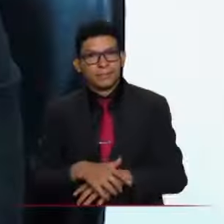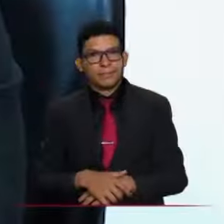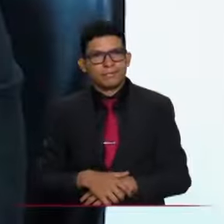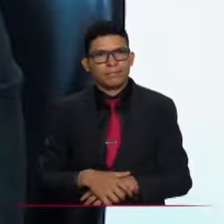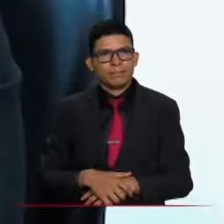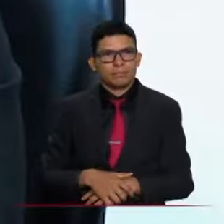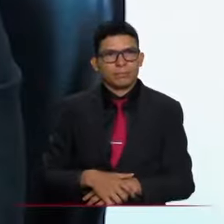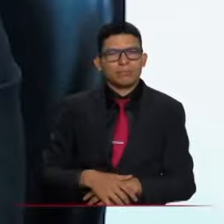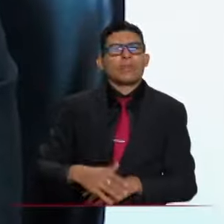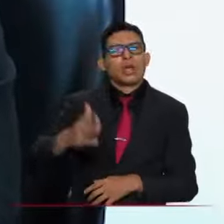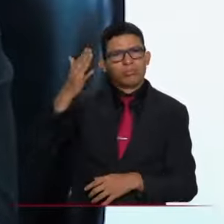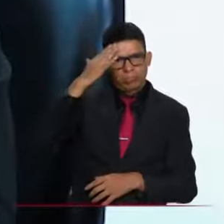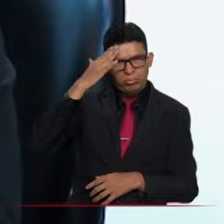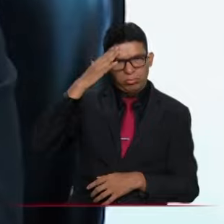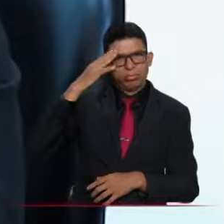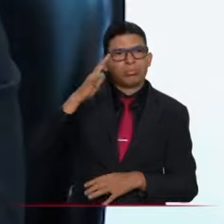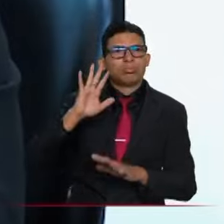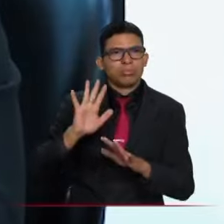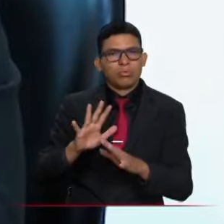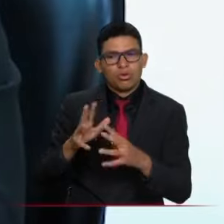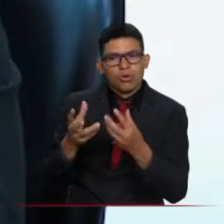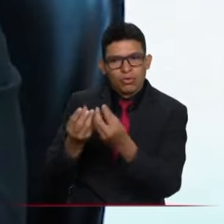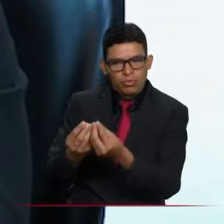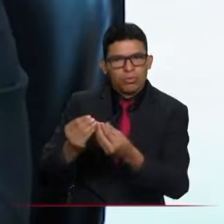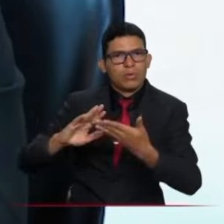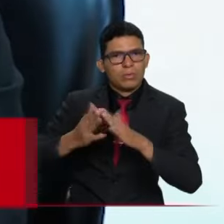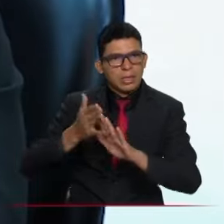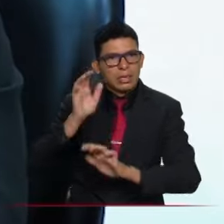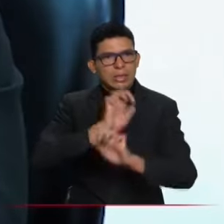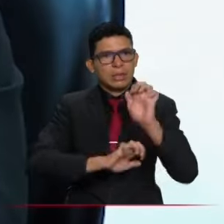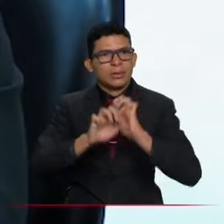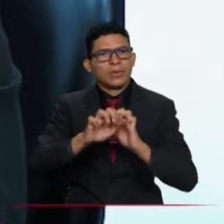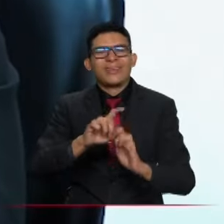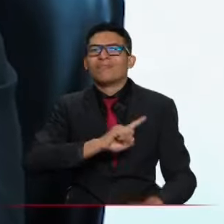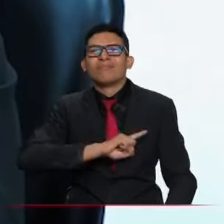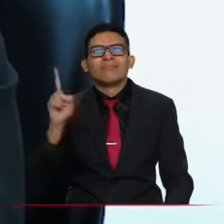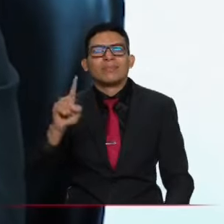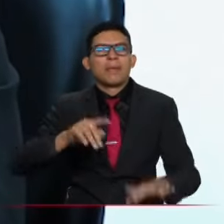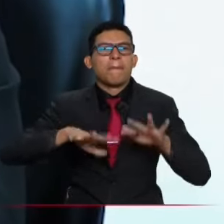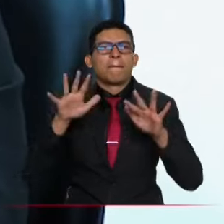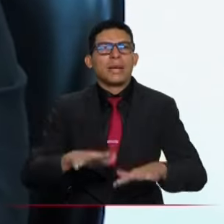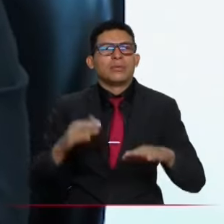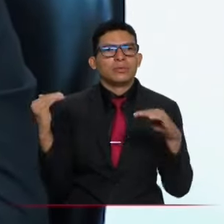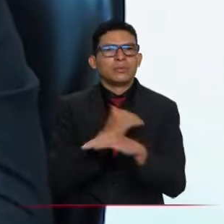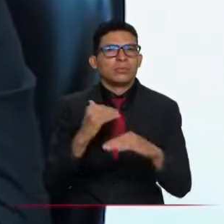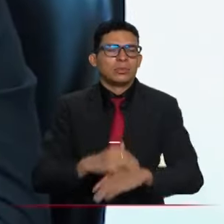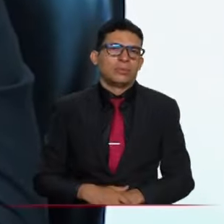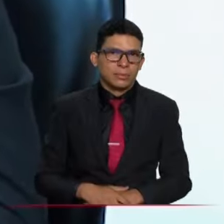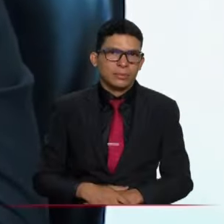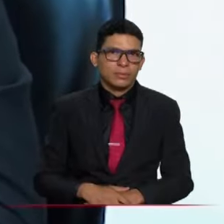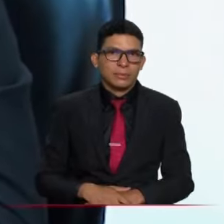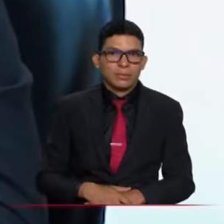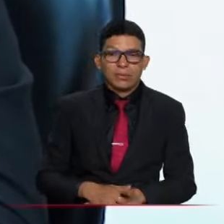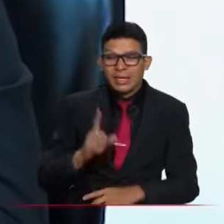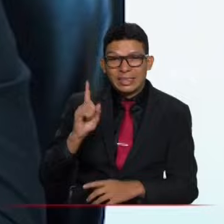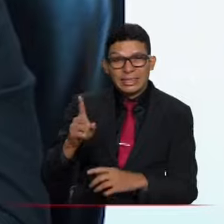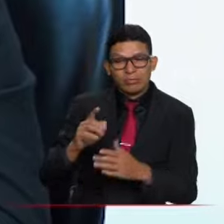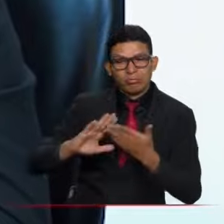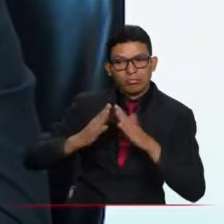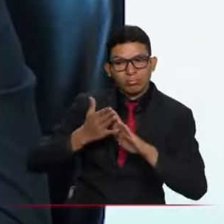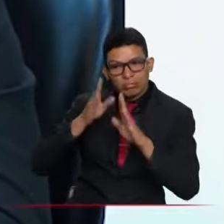luego que defendemos las pretensiones de estas comunidades, lo que no defendemos es el bloqueo a la vía. La atención a la comunidad